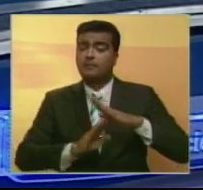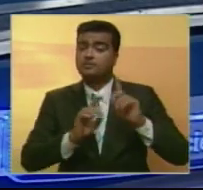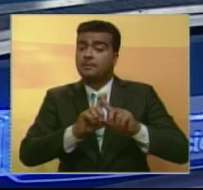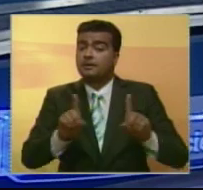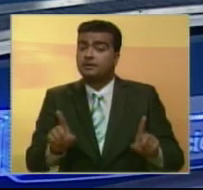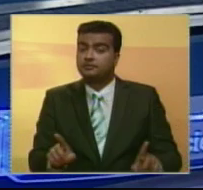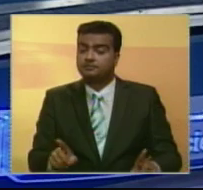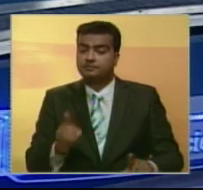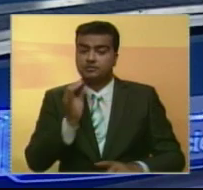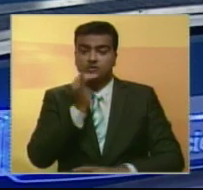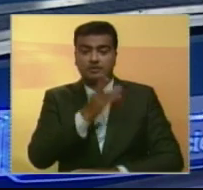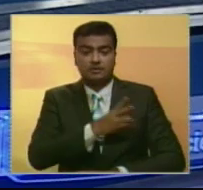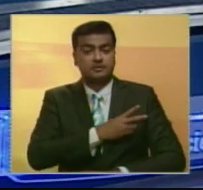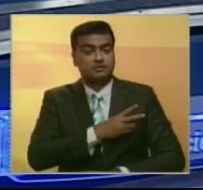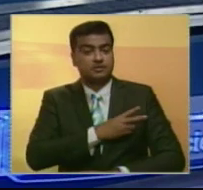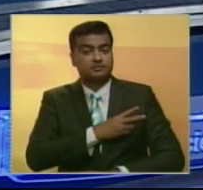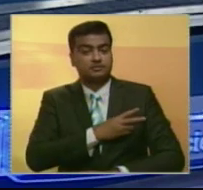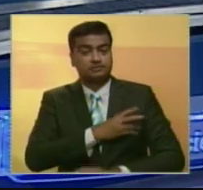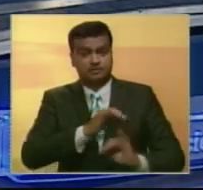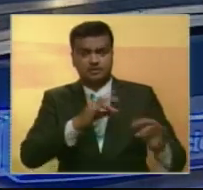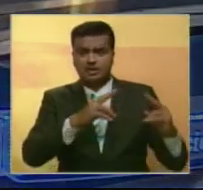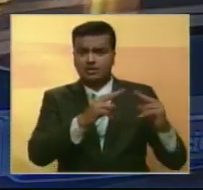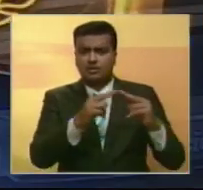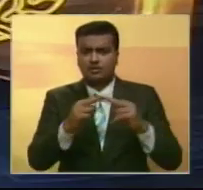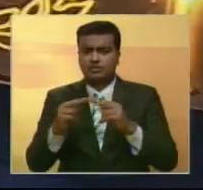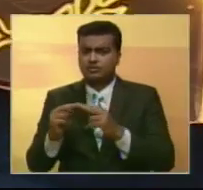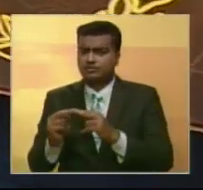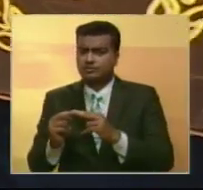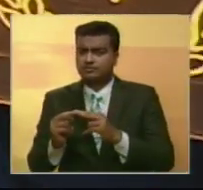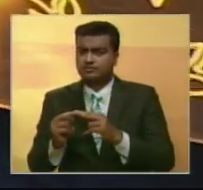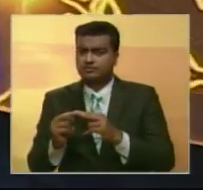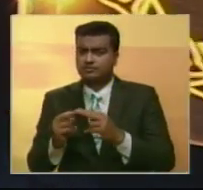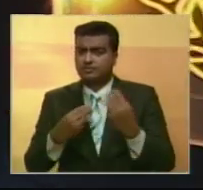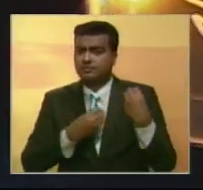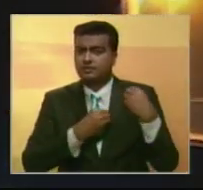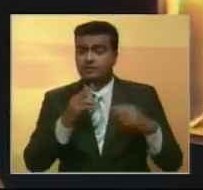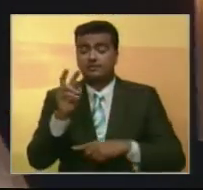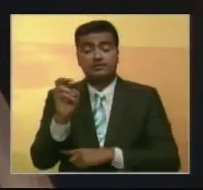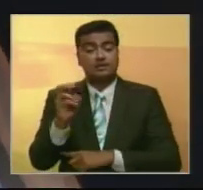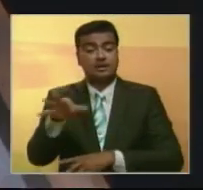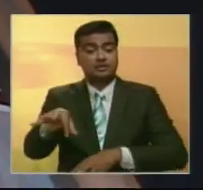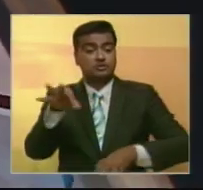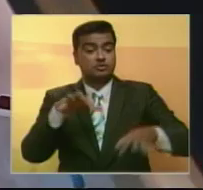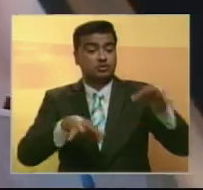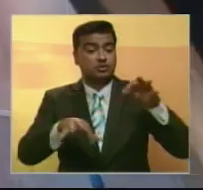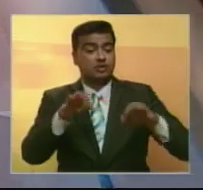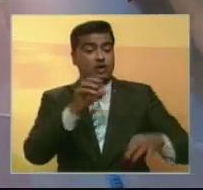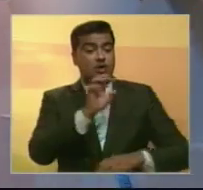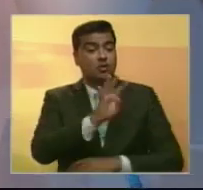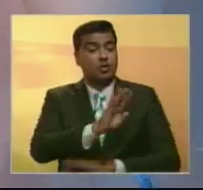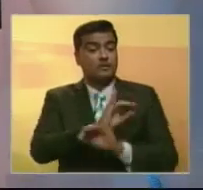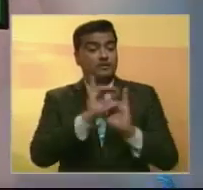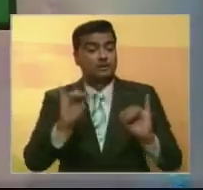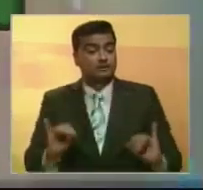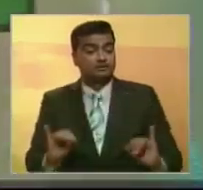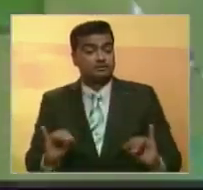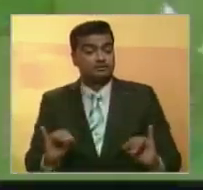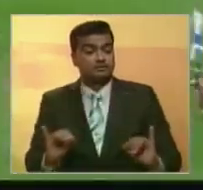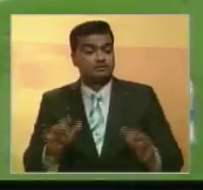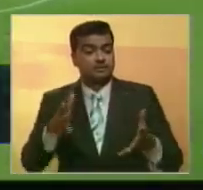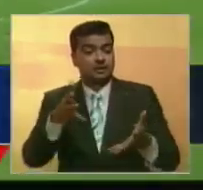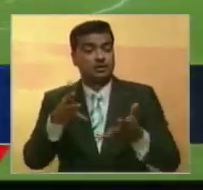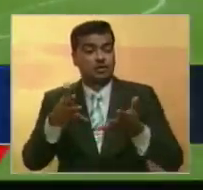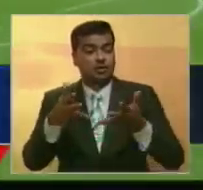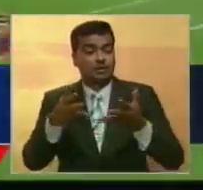más adelante en Noticiero Venevisión ya conocen su rival. Este viernes fueron sorteados los cuartos de final de la